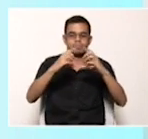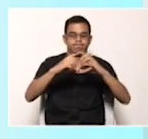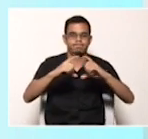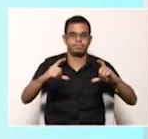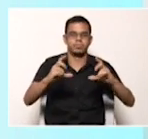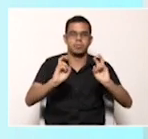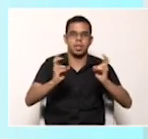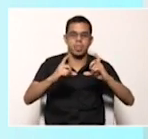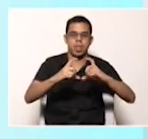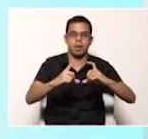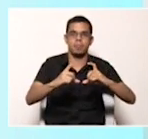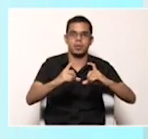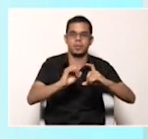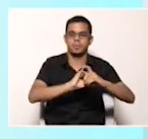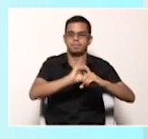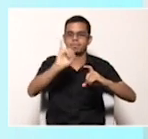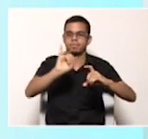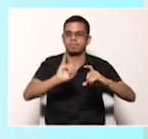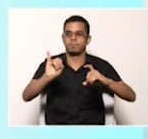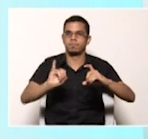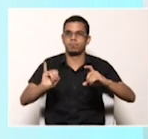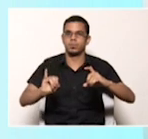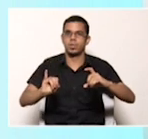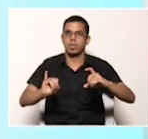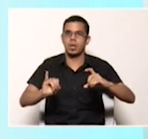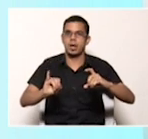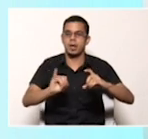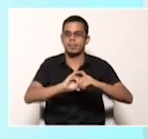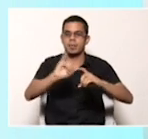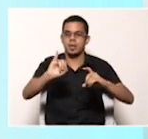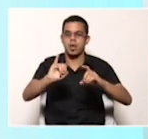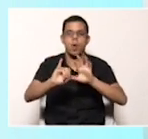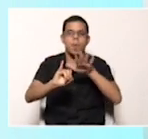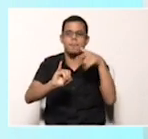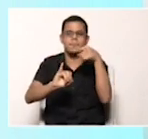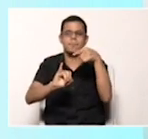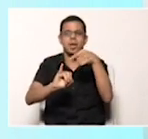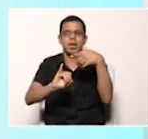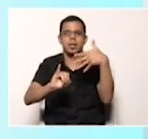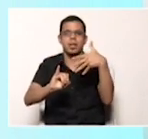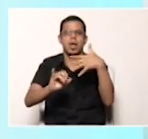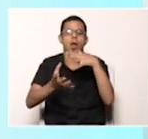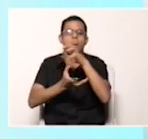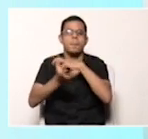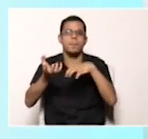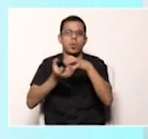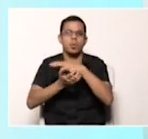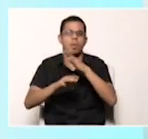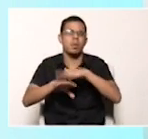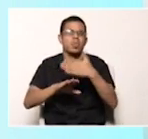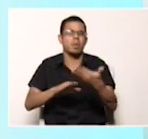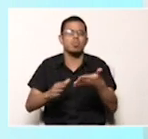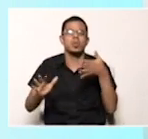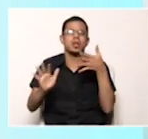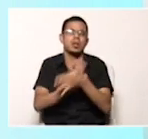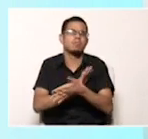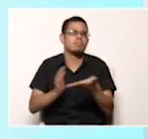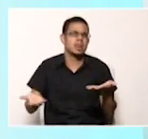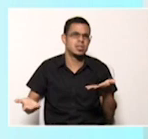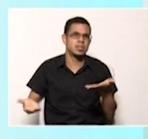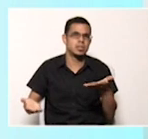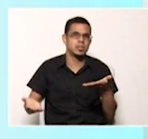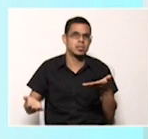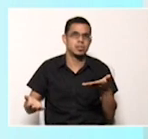a las causas del problema, es decir, por qué esto está sucediendo, por qué está